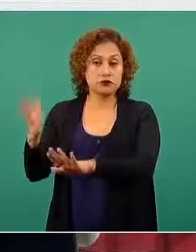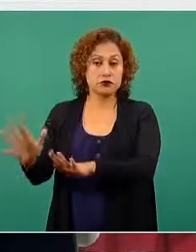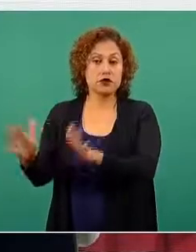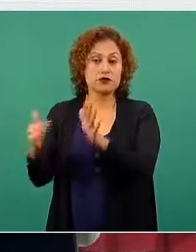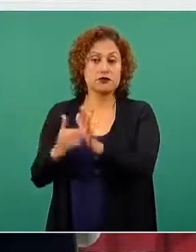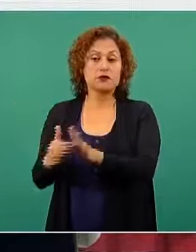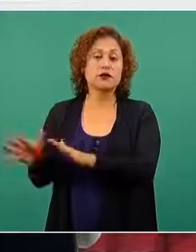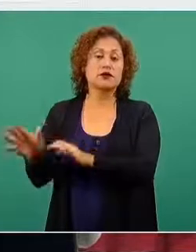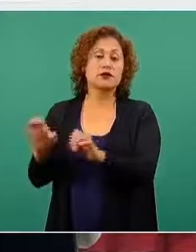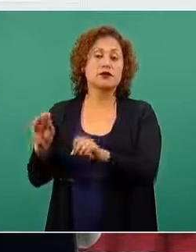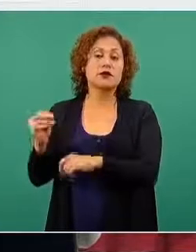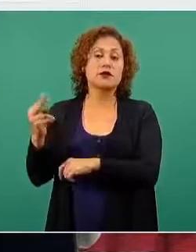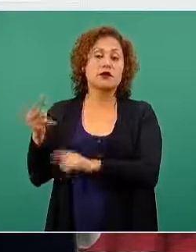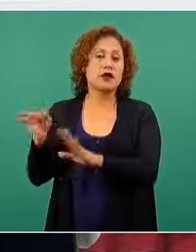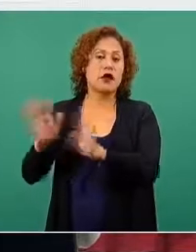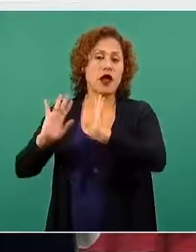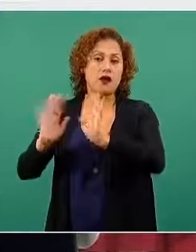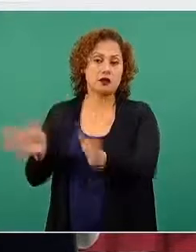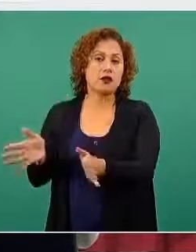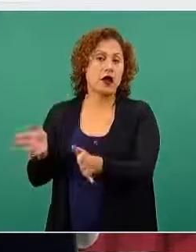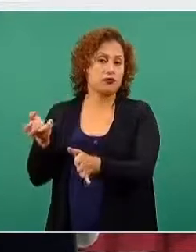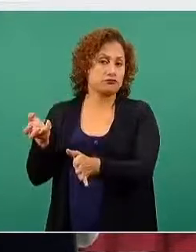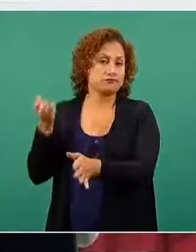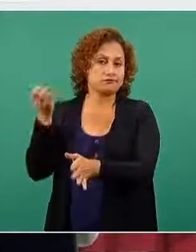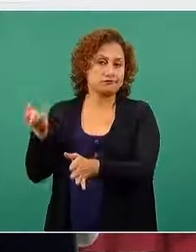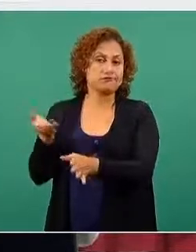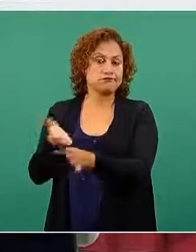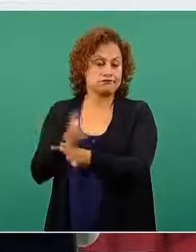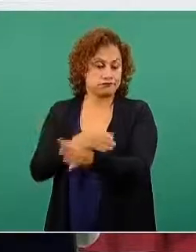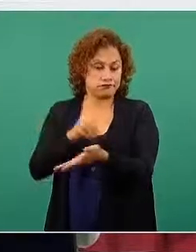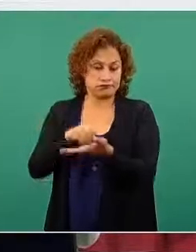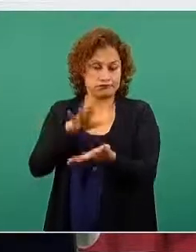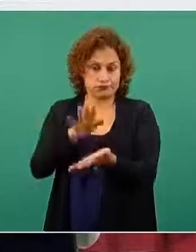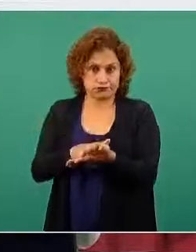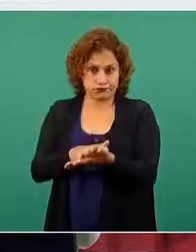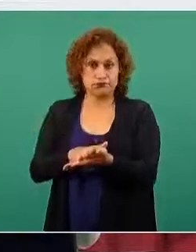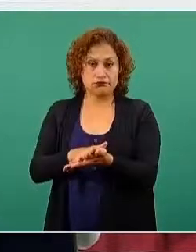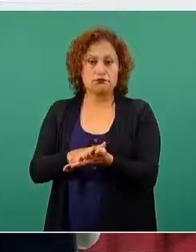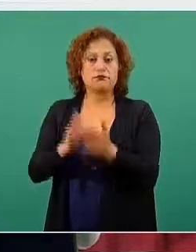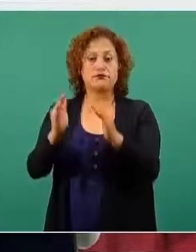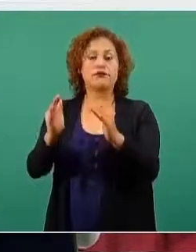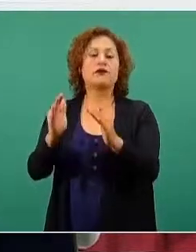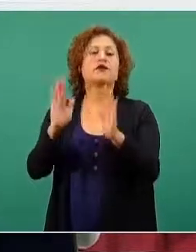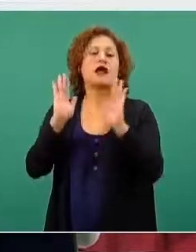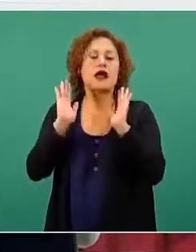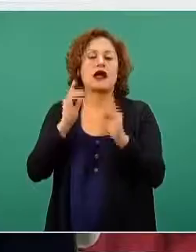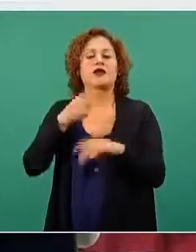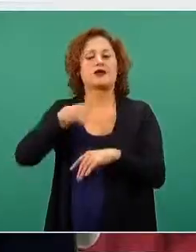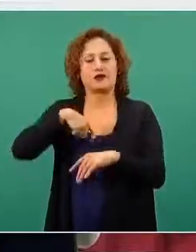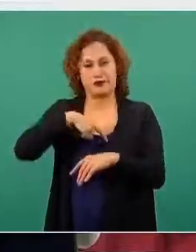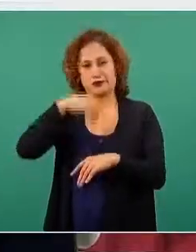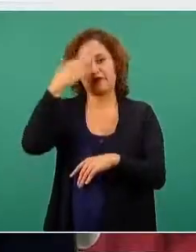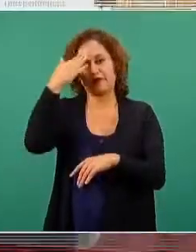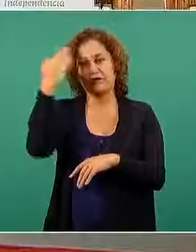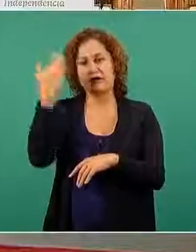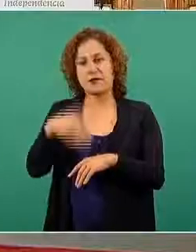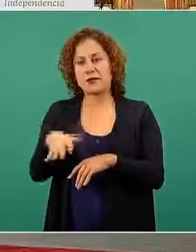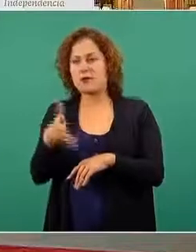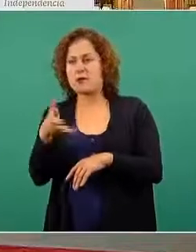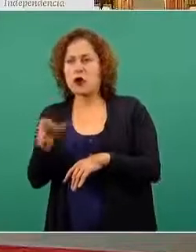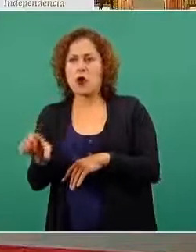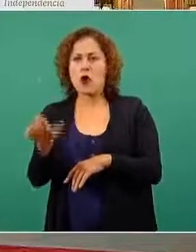la cifra referencial de las personas que quedaron registradas nominalmente. En el trabajo de campo sabemos que llegamos a más de